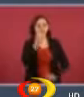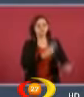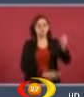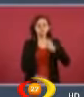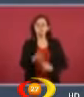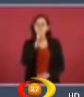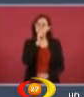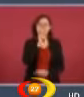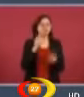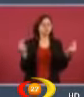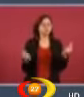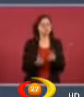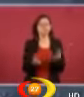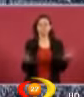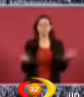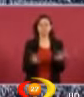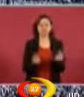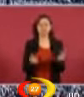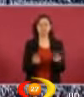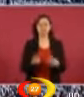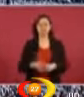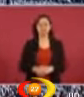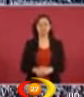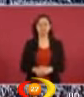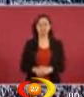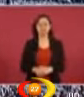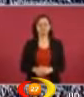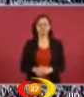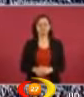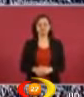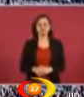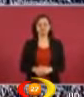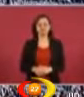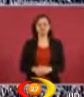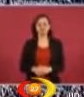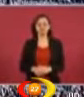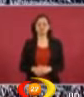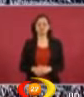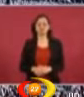reportó para noticiero michoacano verónica garcía